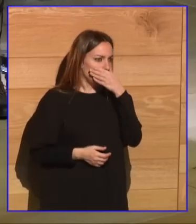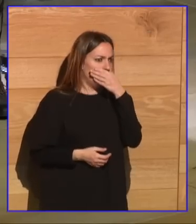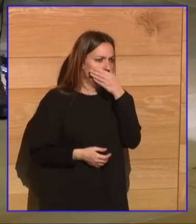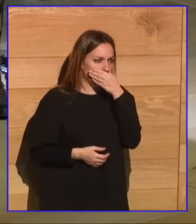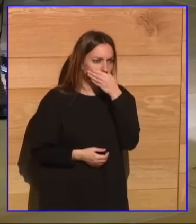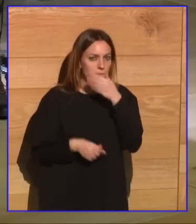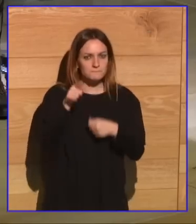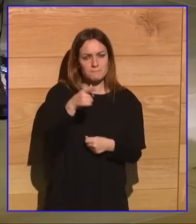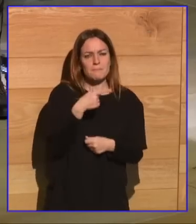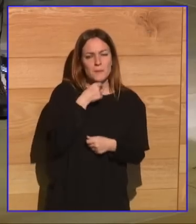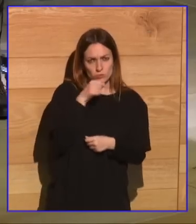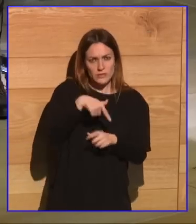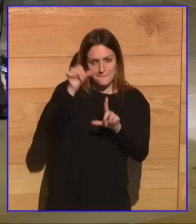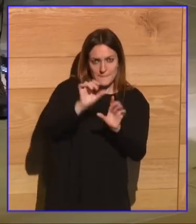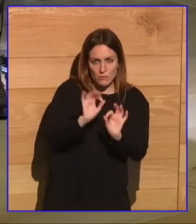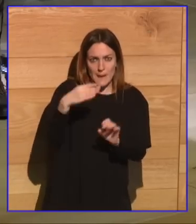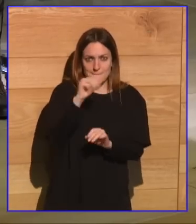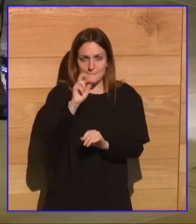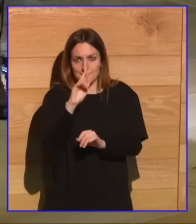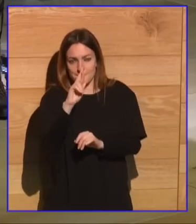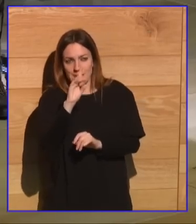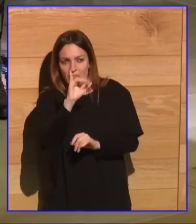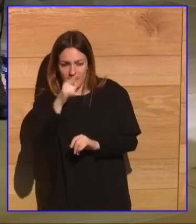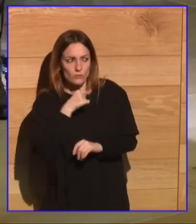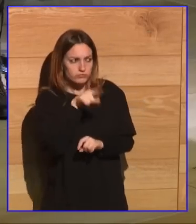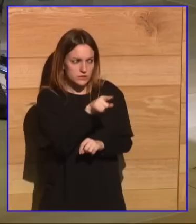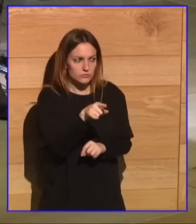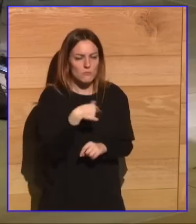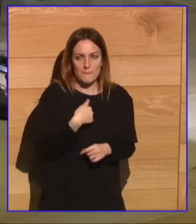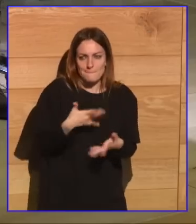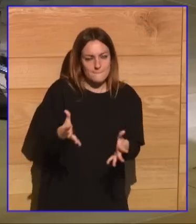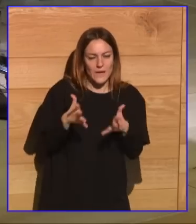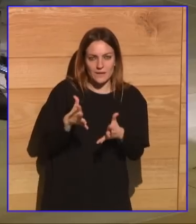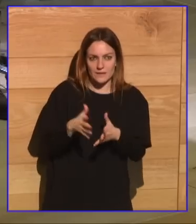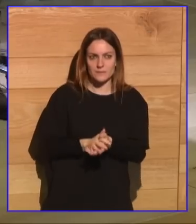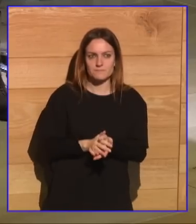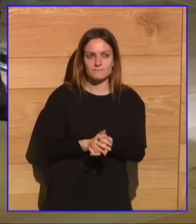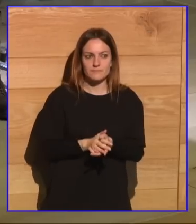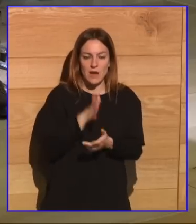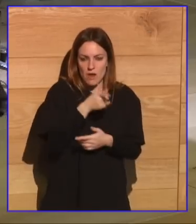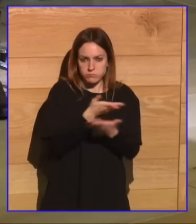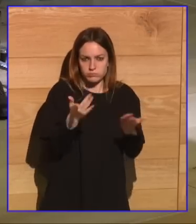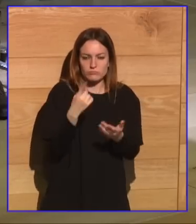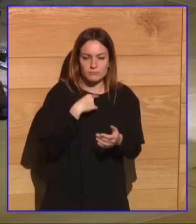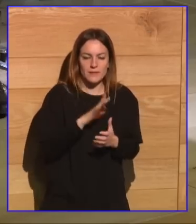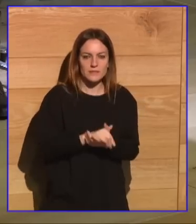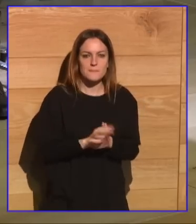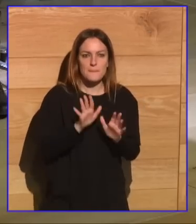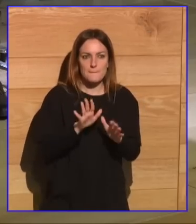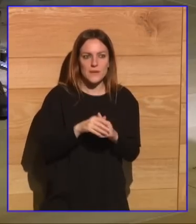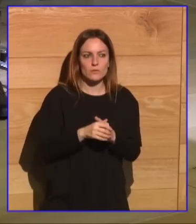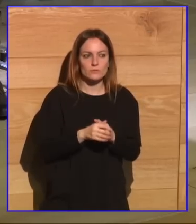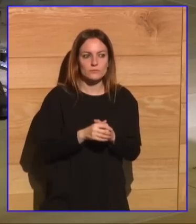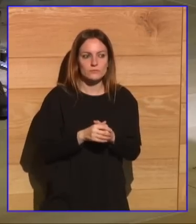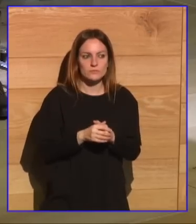gusta Birdy? A mí me encanta. De nuevo entramos, no lo sé, a ver, ahora me diréis, ¿no? Pero entramos también en